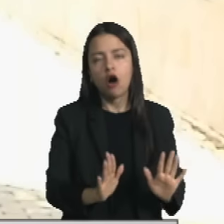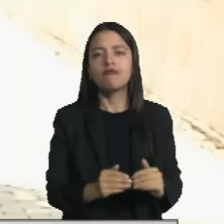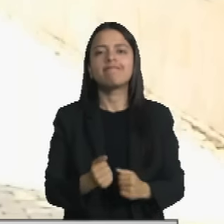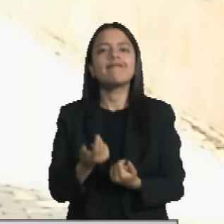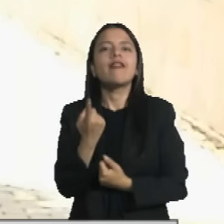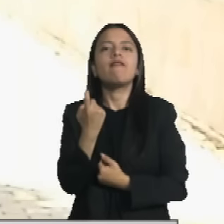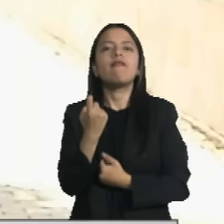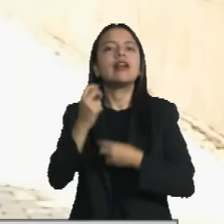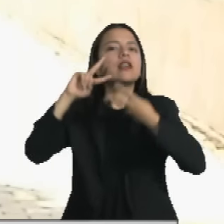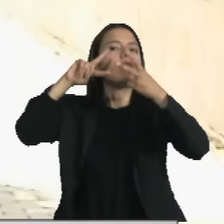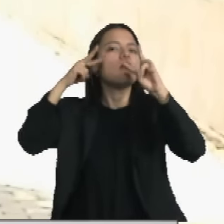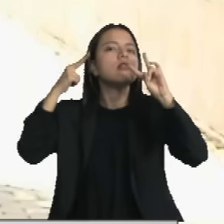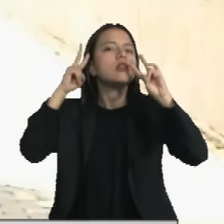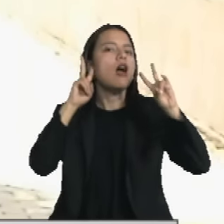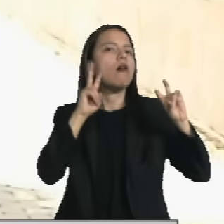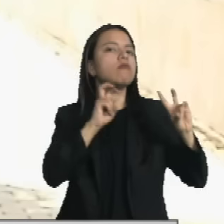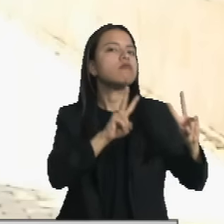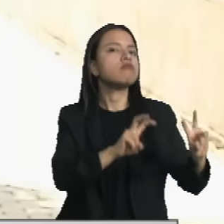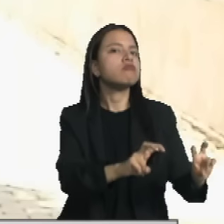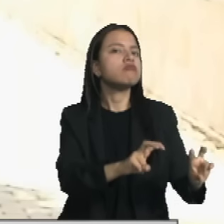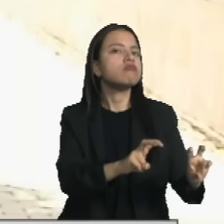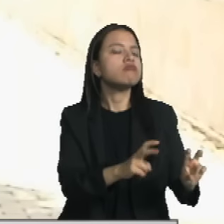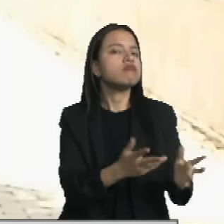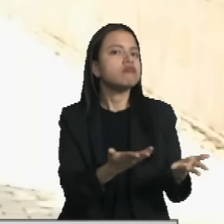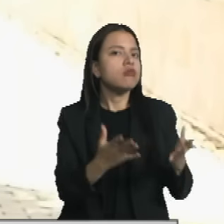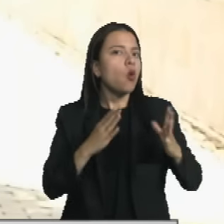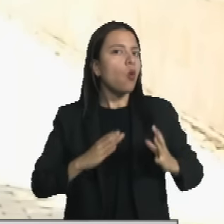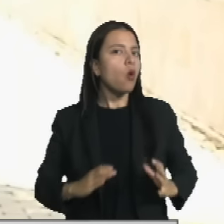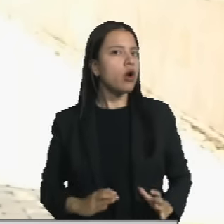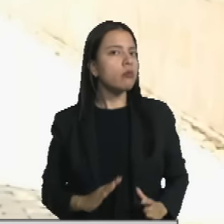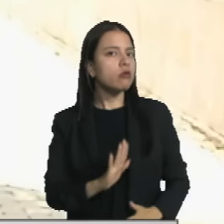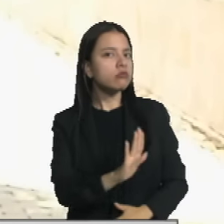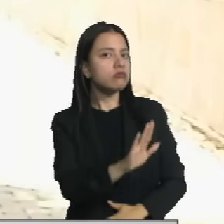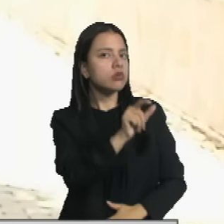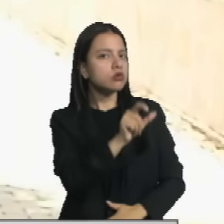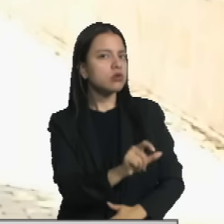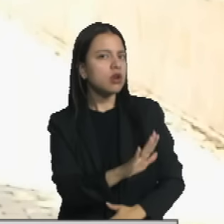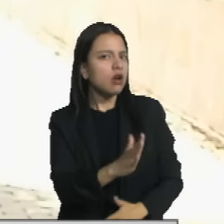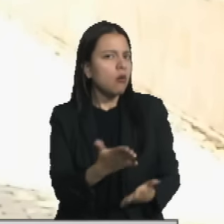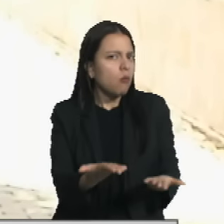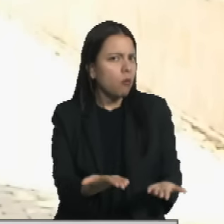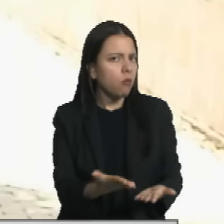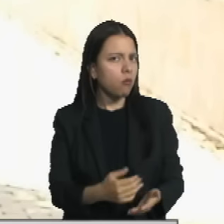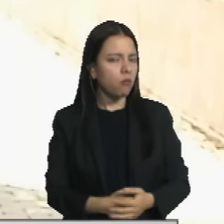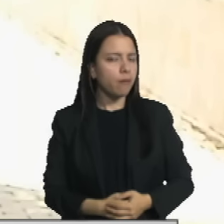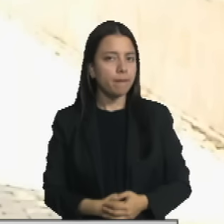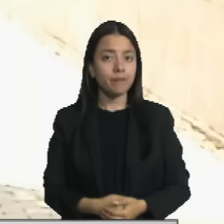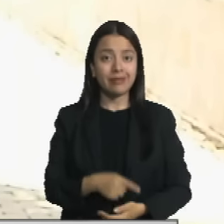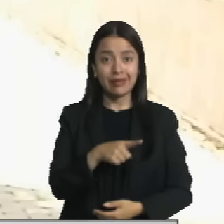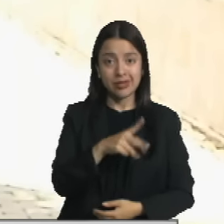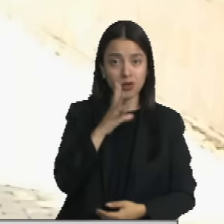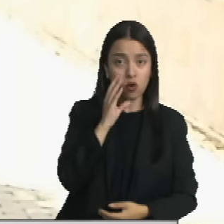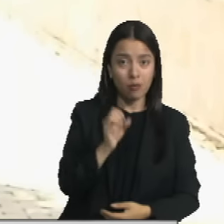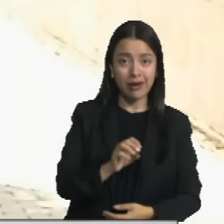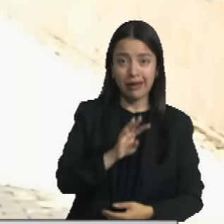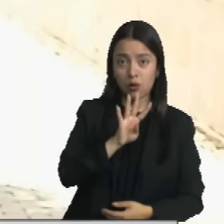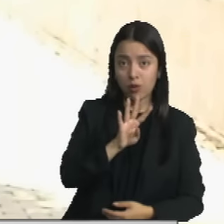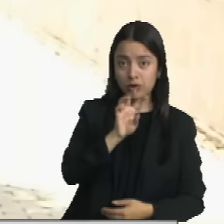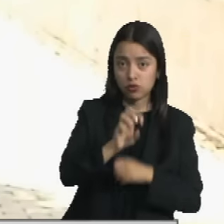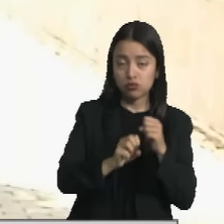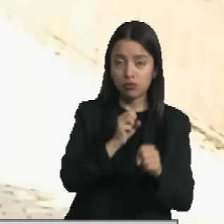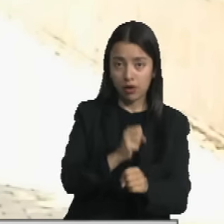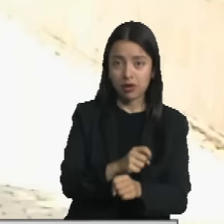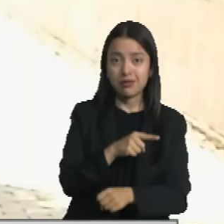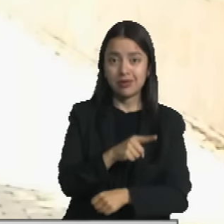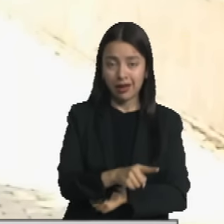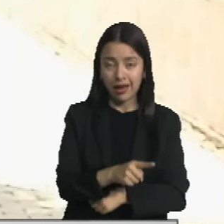Legal quien se encargue de establecer las causas definitivas de este deceso. Este hombre de 48 años, según las